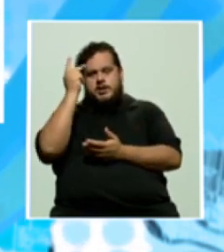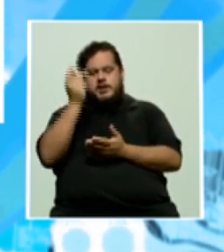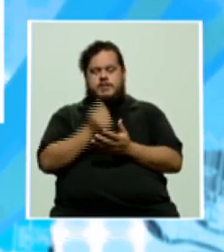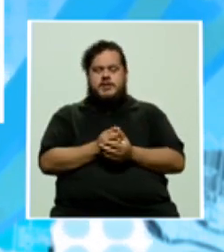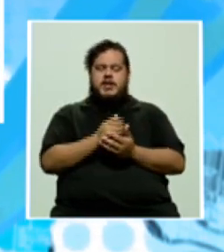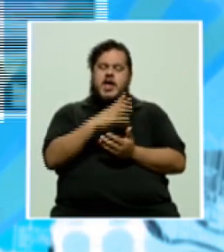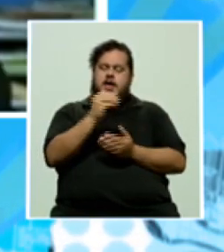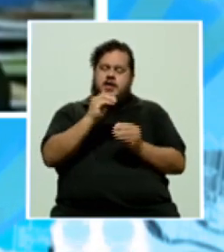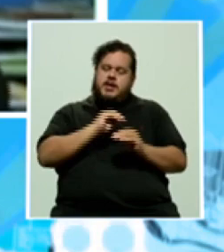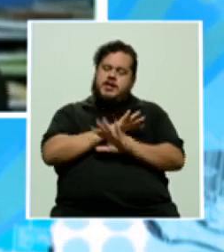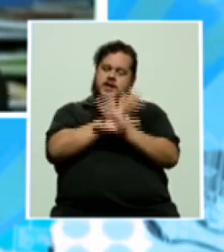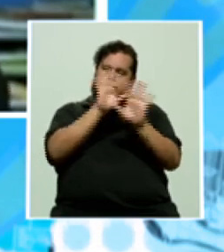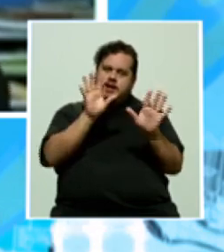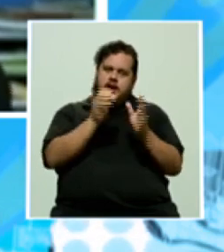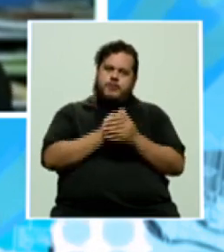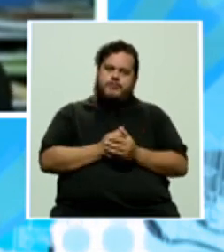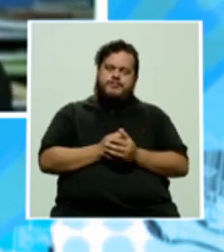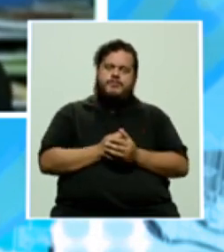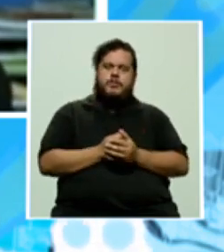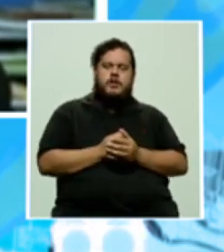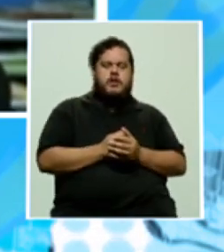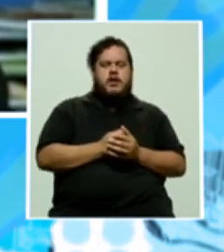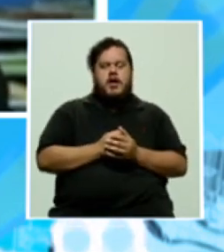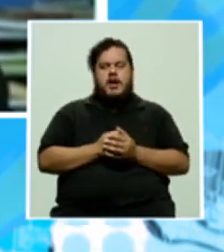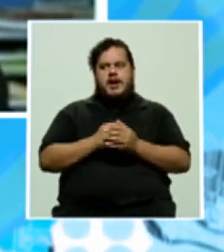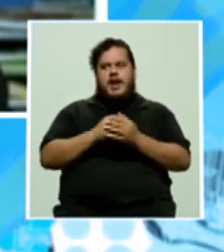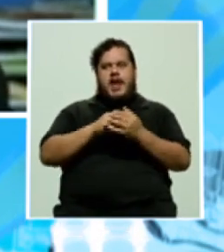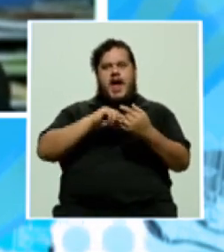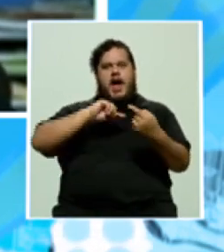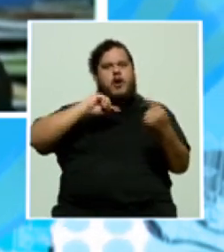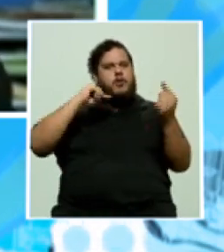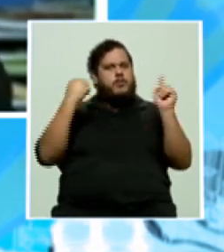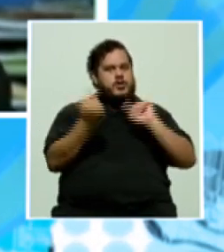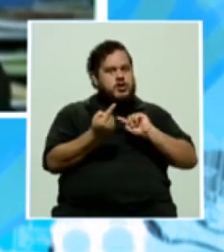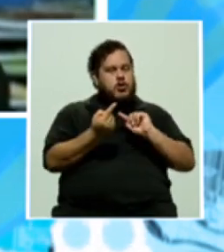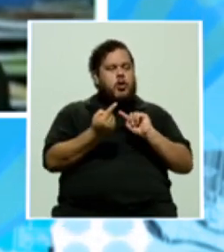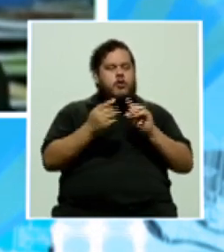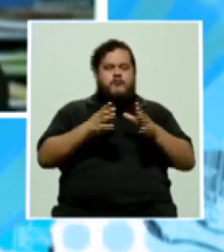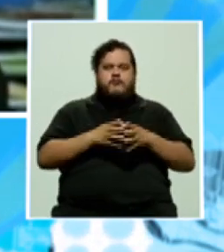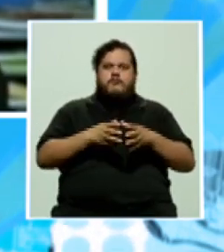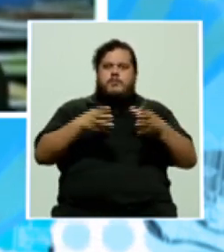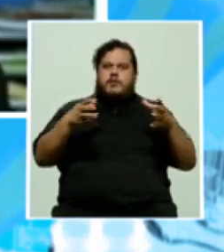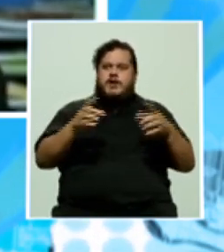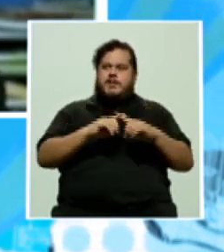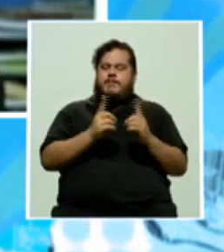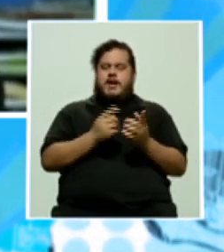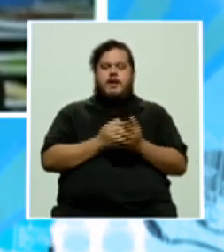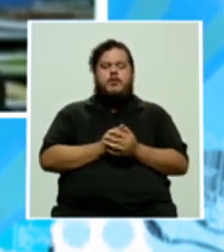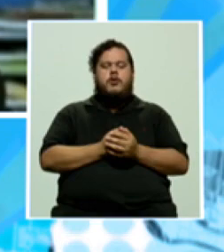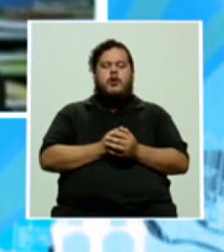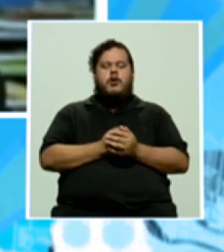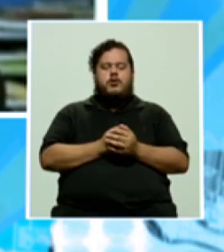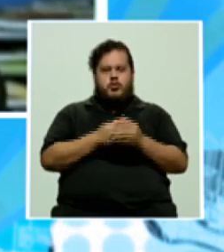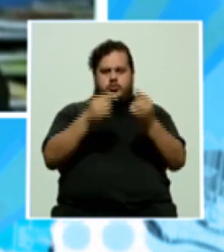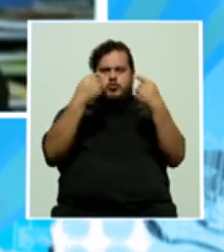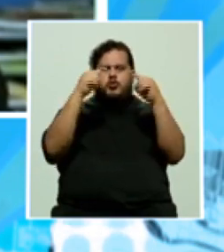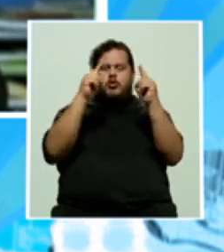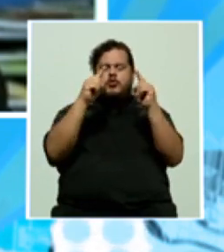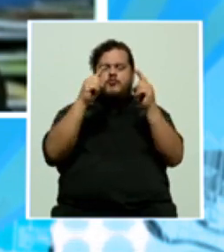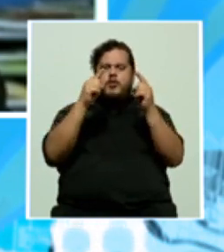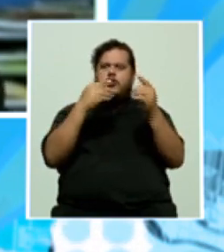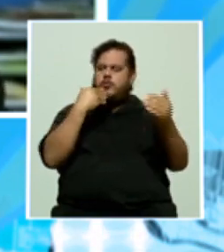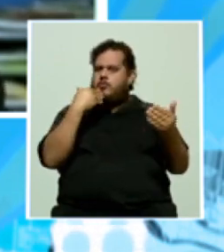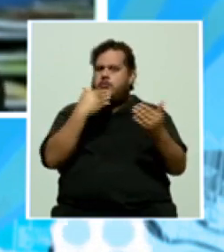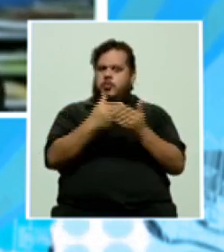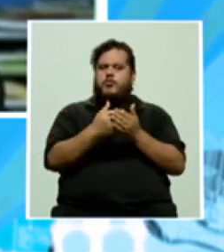Y por supuesto, pues la oposición fue enorme, aunque los logros fueron grandísimos y